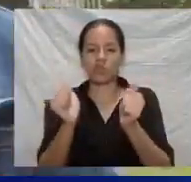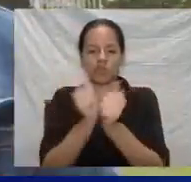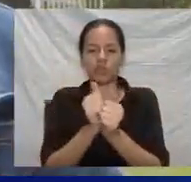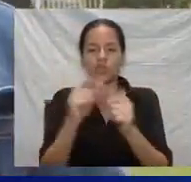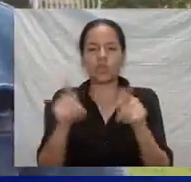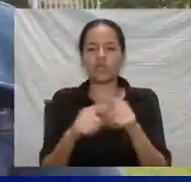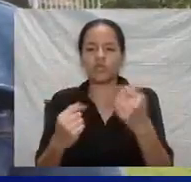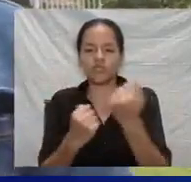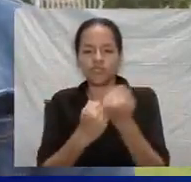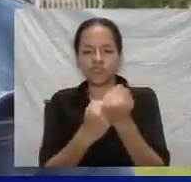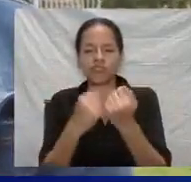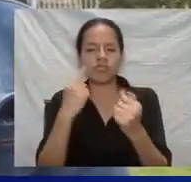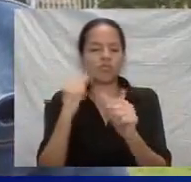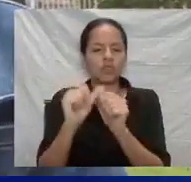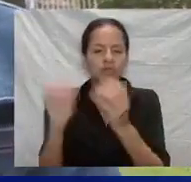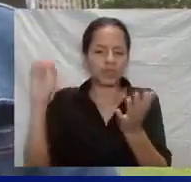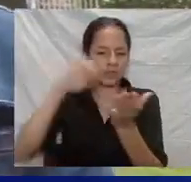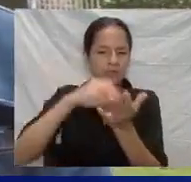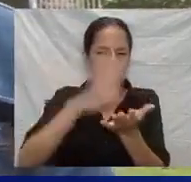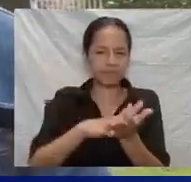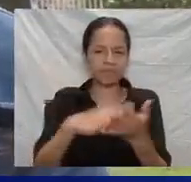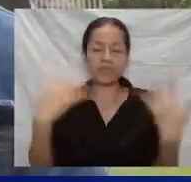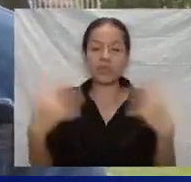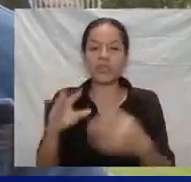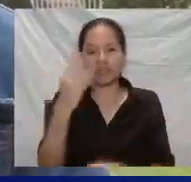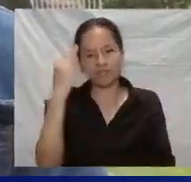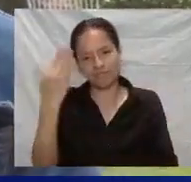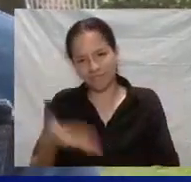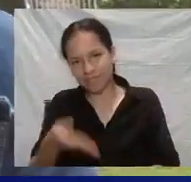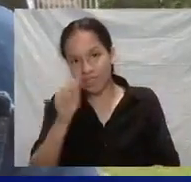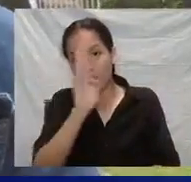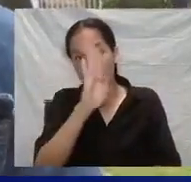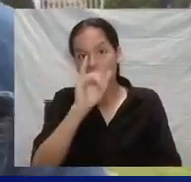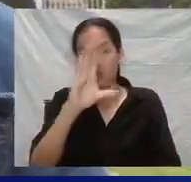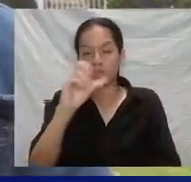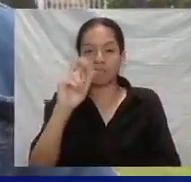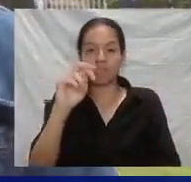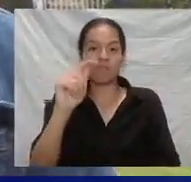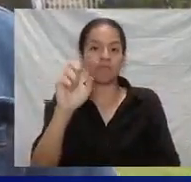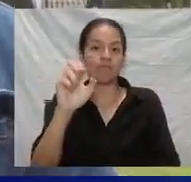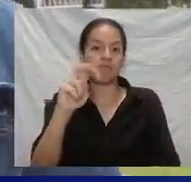engreída bicentenario bueno están celebrando el perú